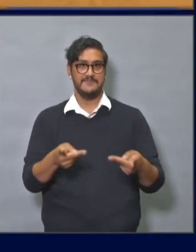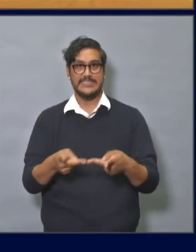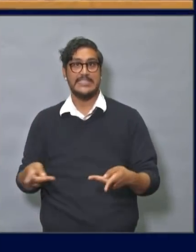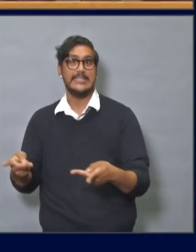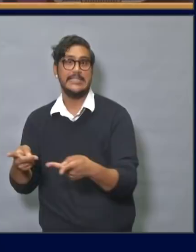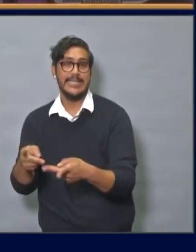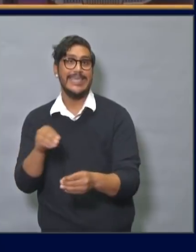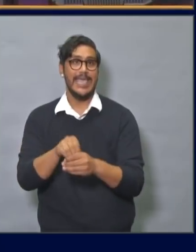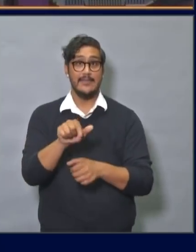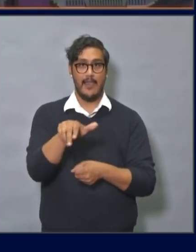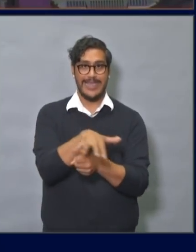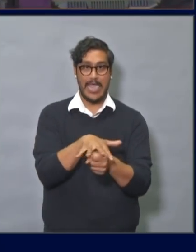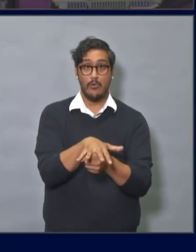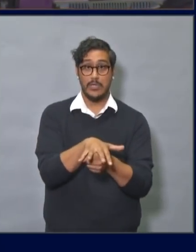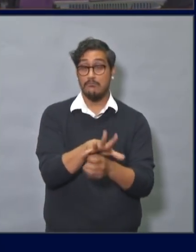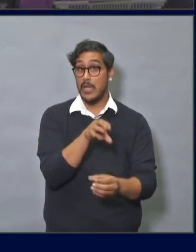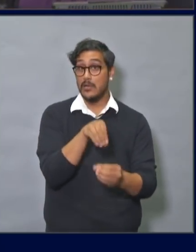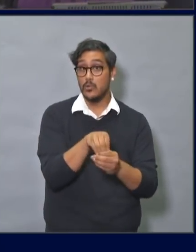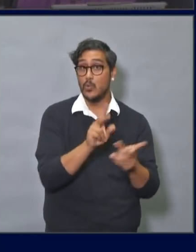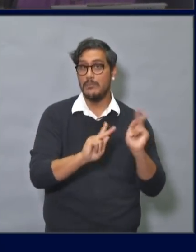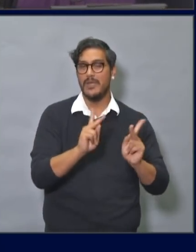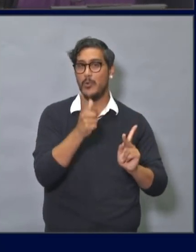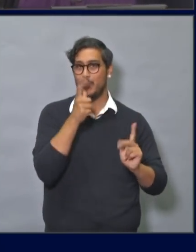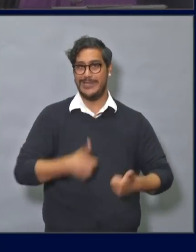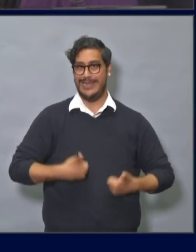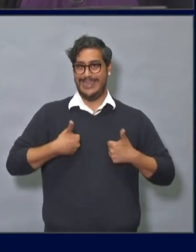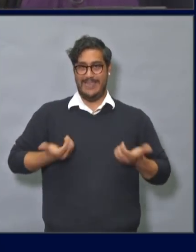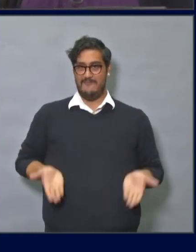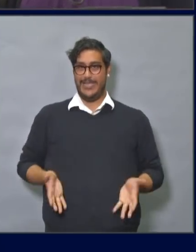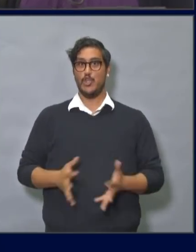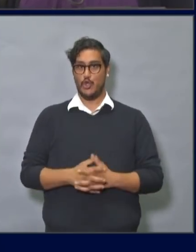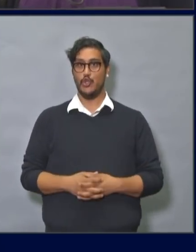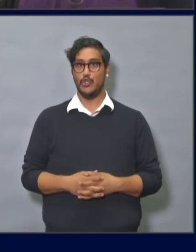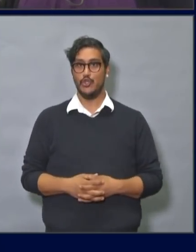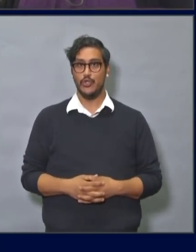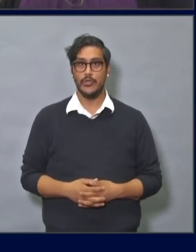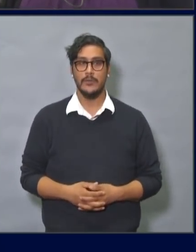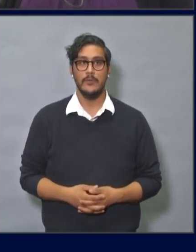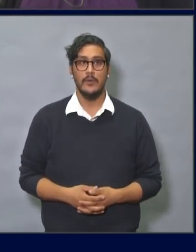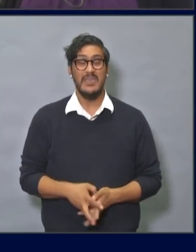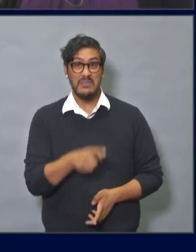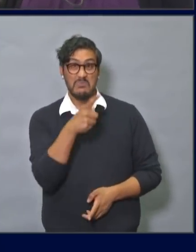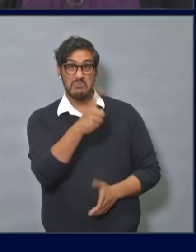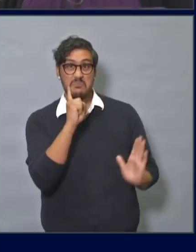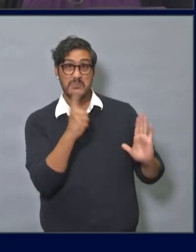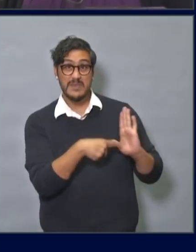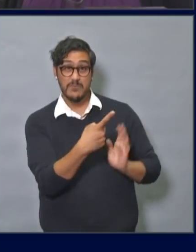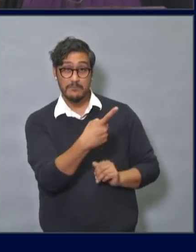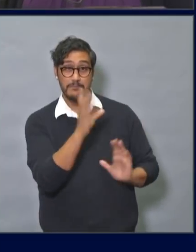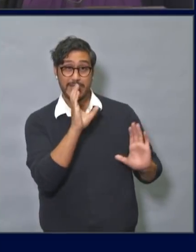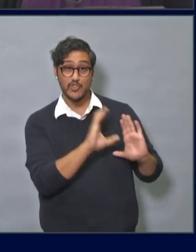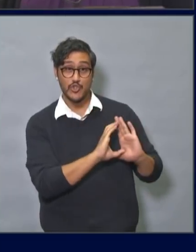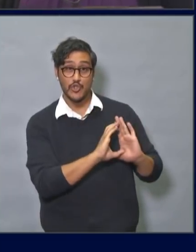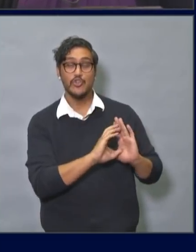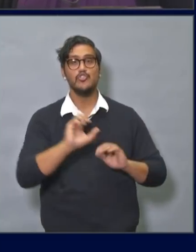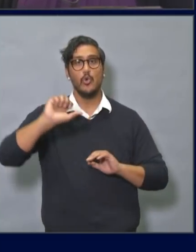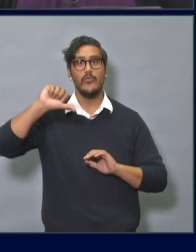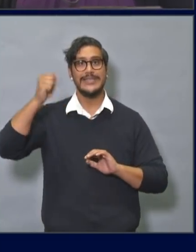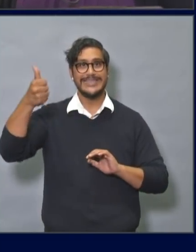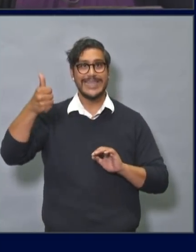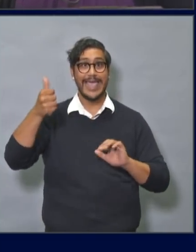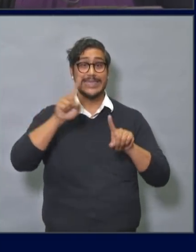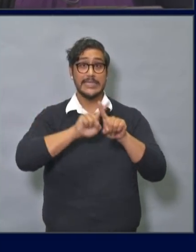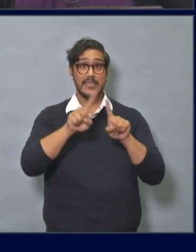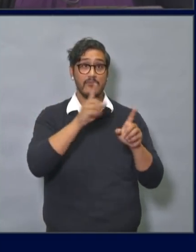Ángeles, incluidos aquellos que residían fuera del condado. Este gráfico muestra los 10 sitios de